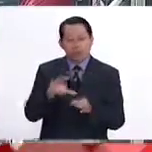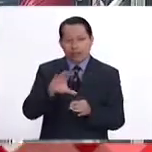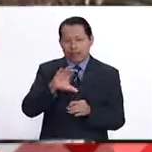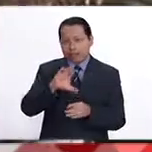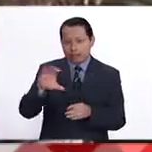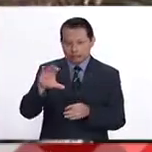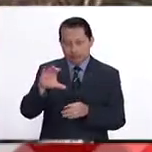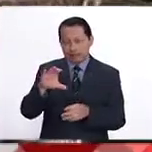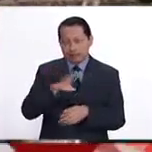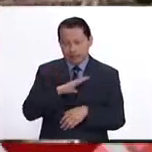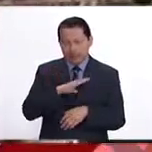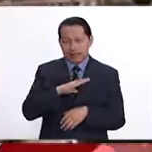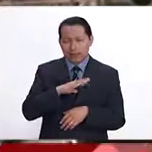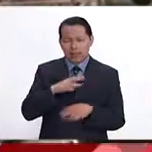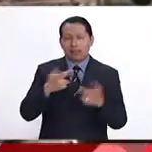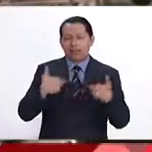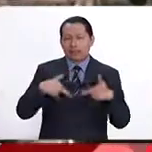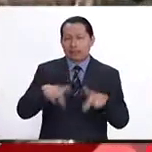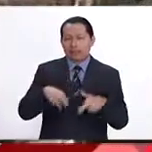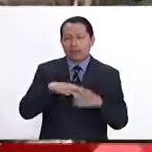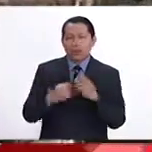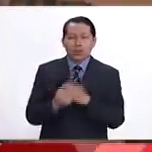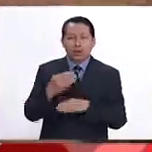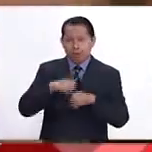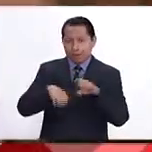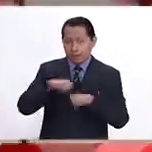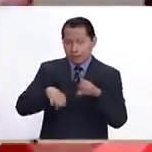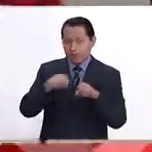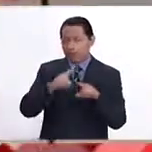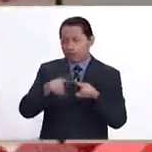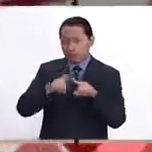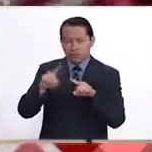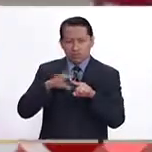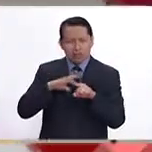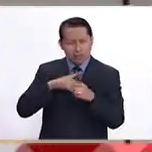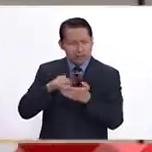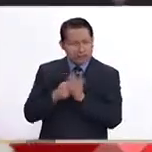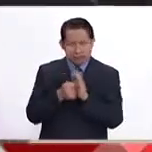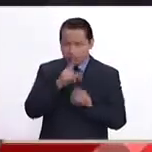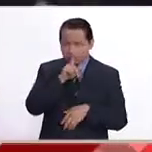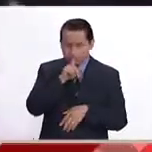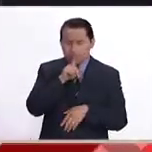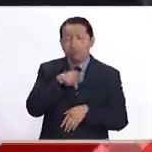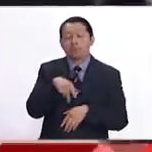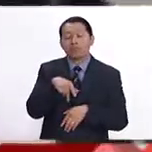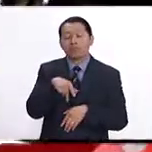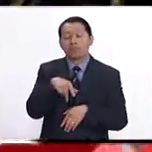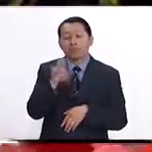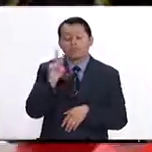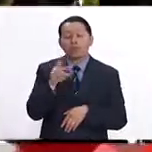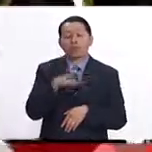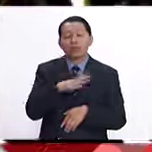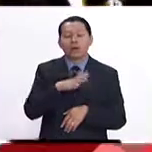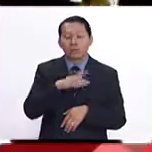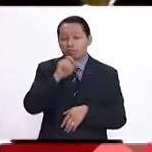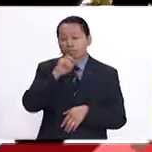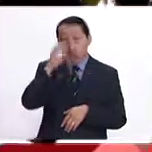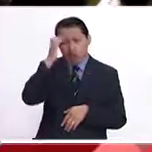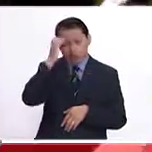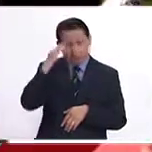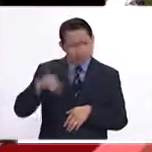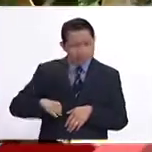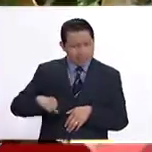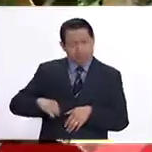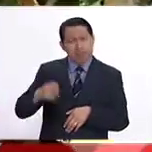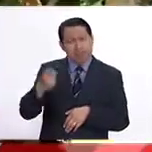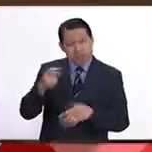CCE representando a los empresarios. Ellos no son técnicos, Claro. pero conocen los intereses,